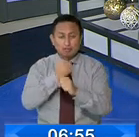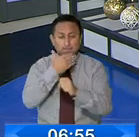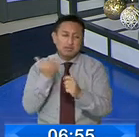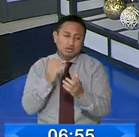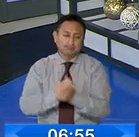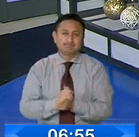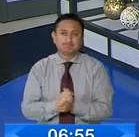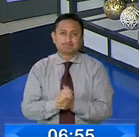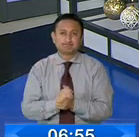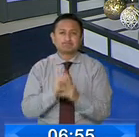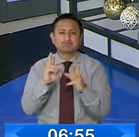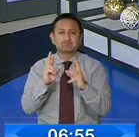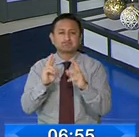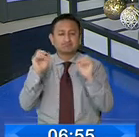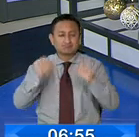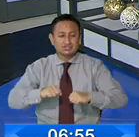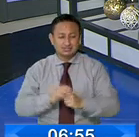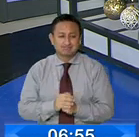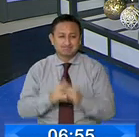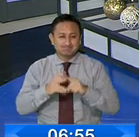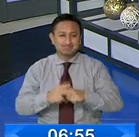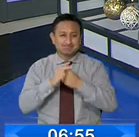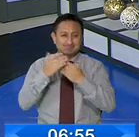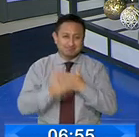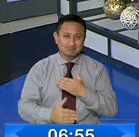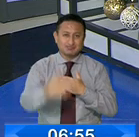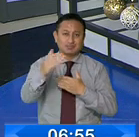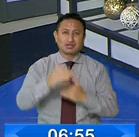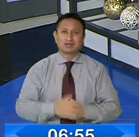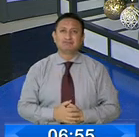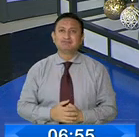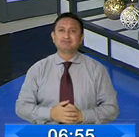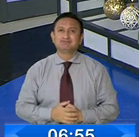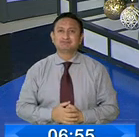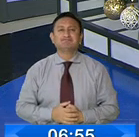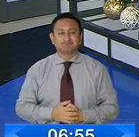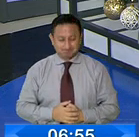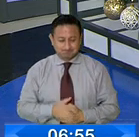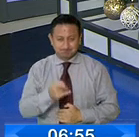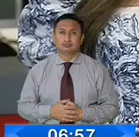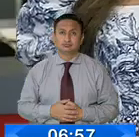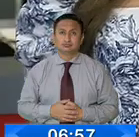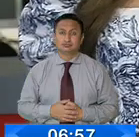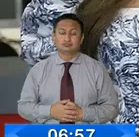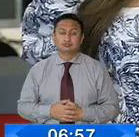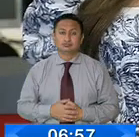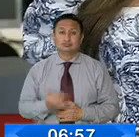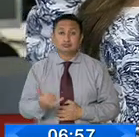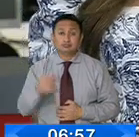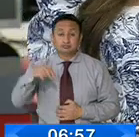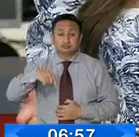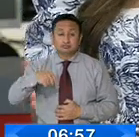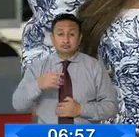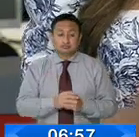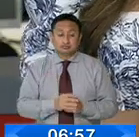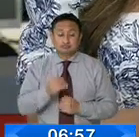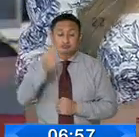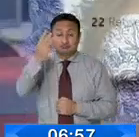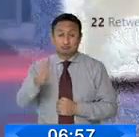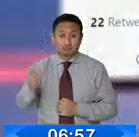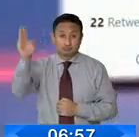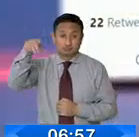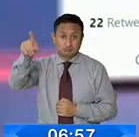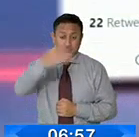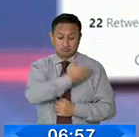mejor. Esperemos que sí, entonces, y continuemos con el desarrollo informativo. Sin duda, preste atención, por favor. Y frente a la situación que vive Inglaterra, el